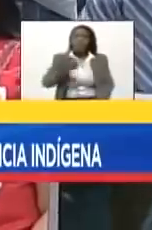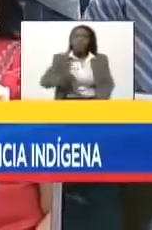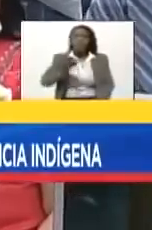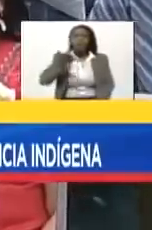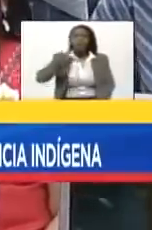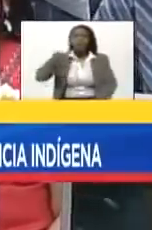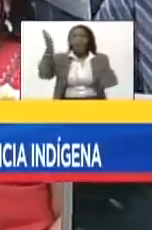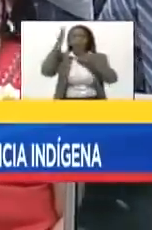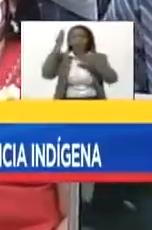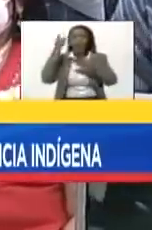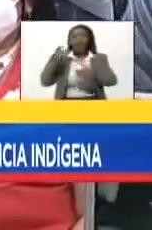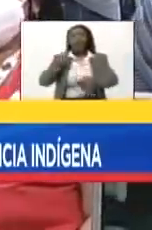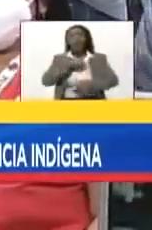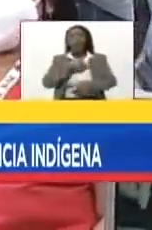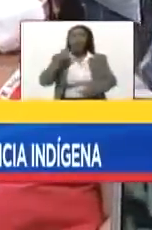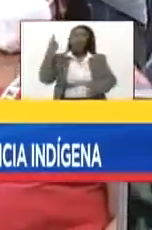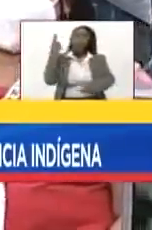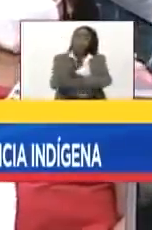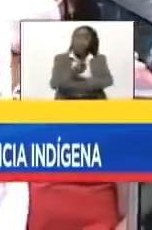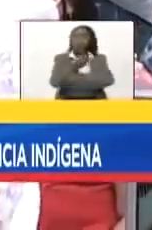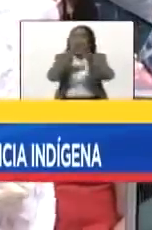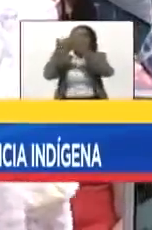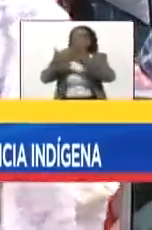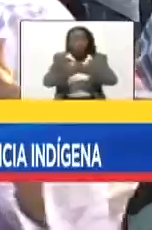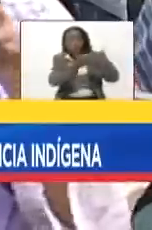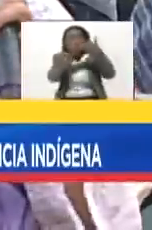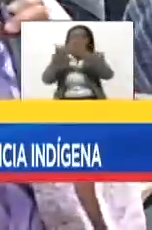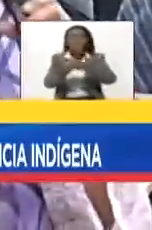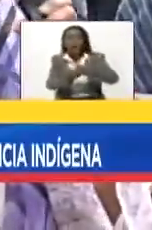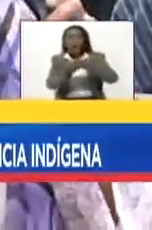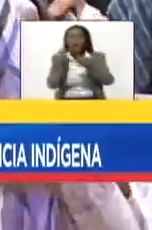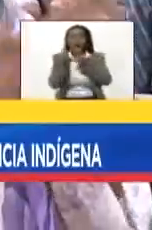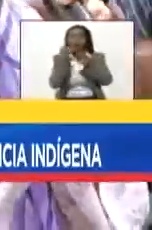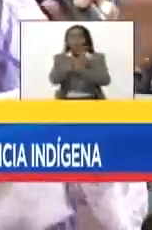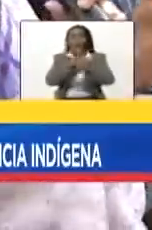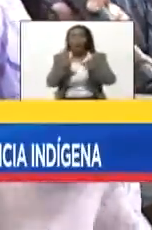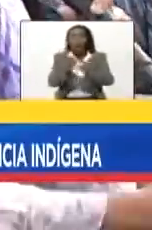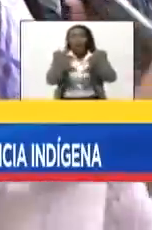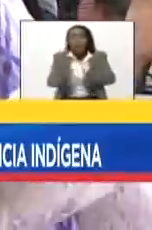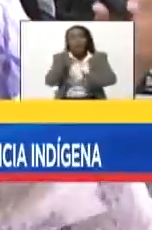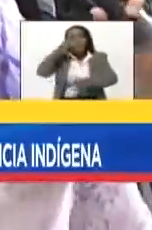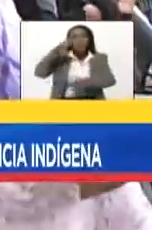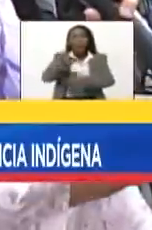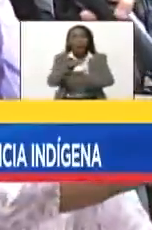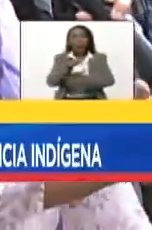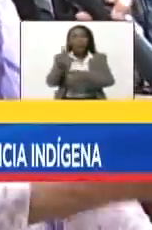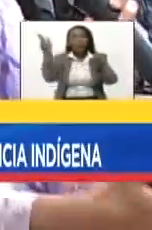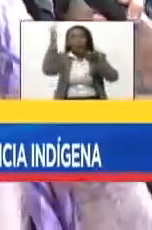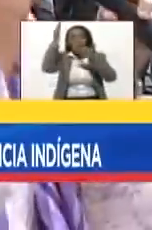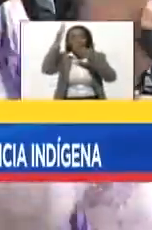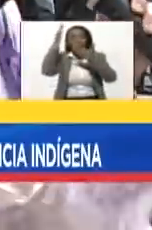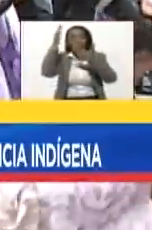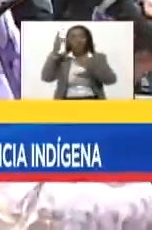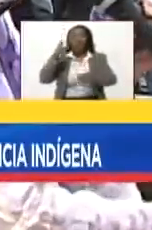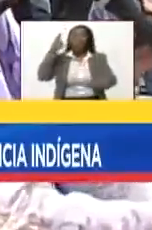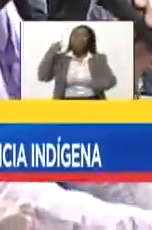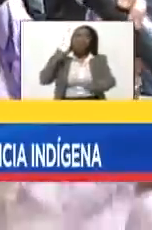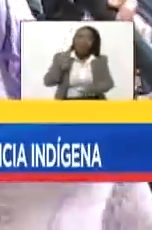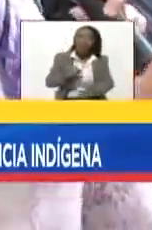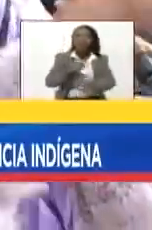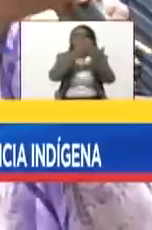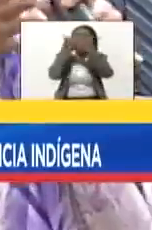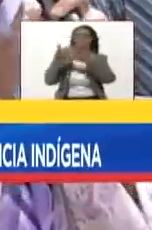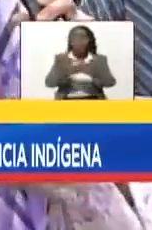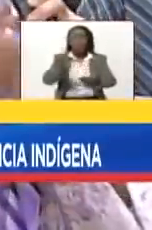indígena. Tenemos que estudiar los orígenes de los pueblos indígenas. Entonces tenemos que estudiar, tenemos que